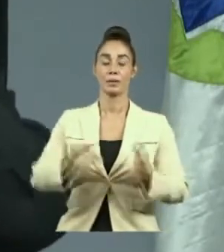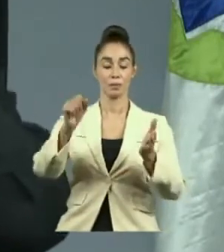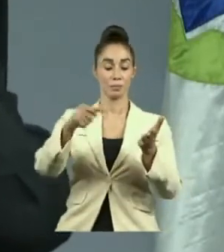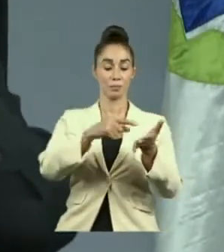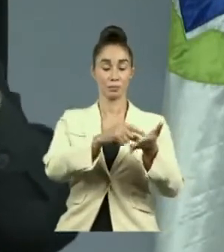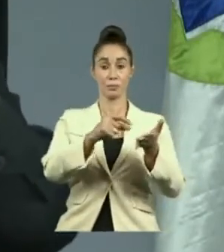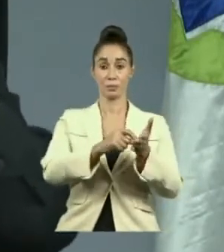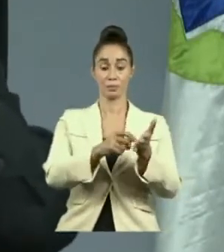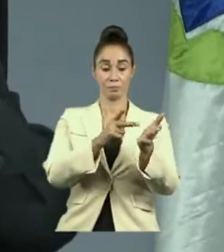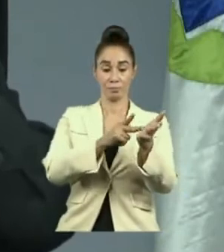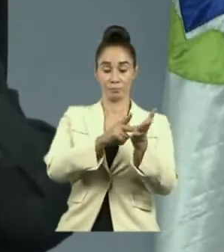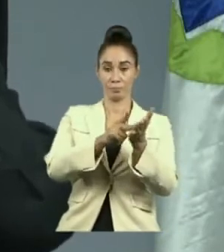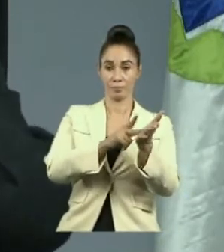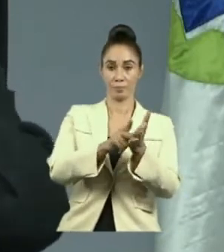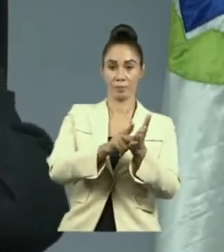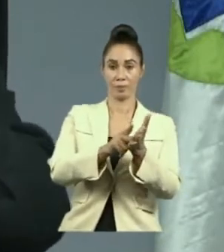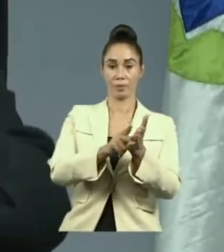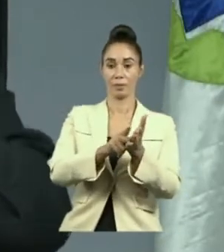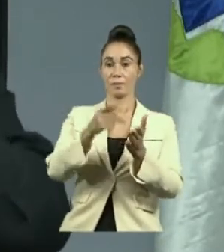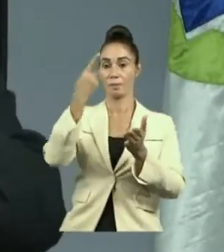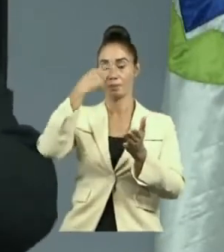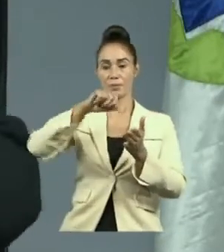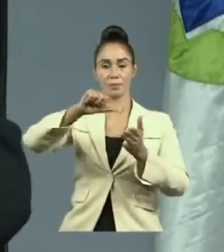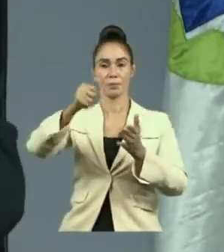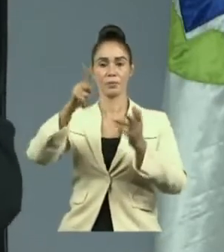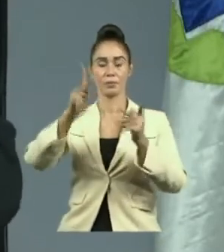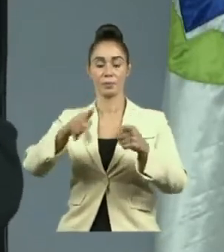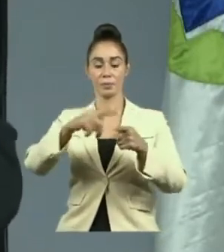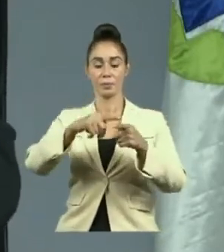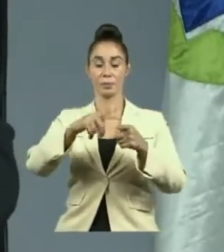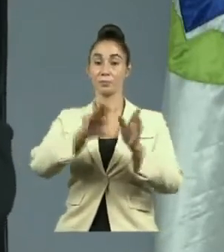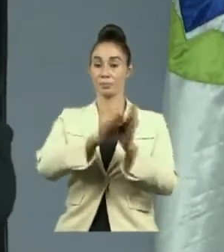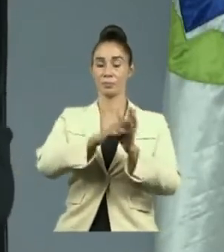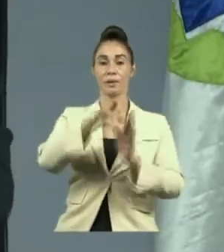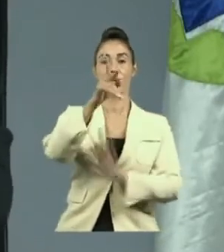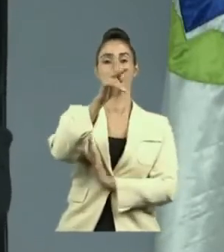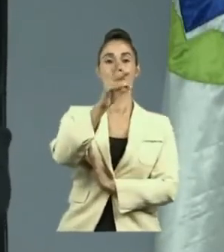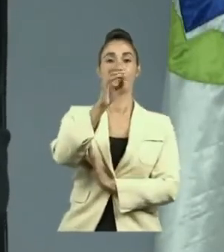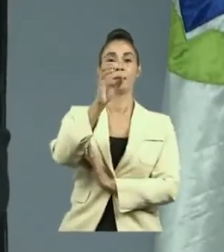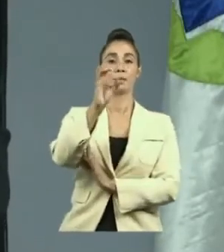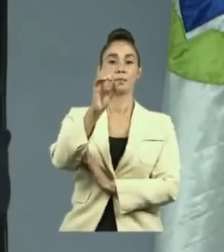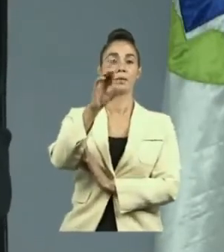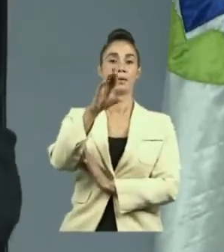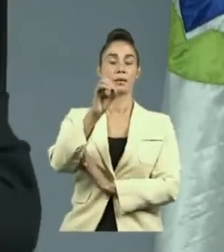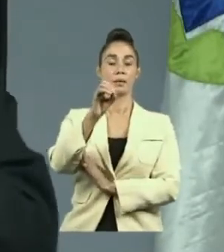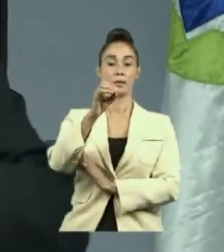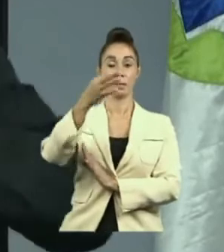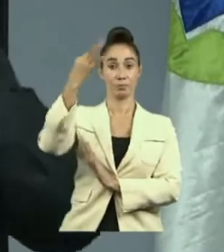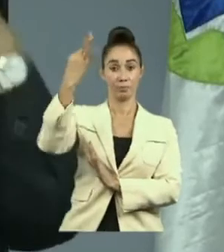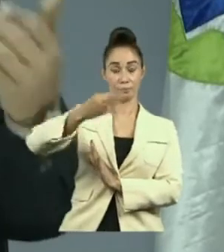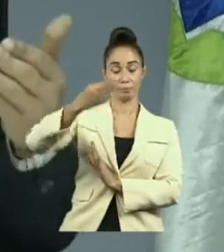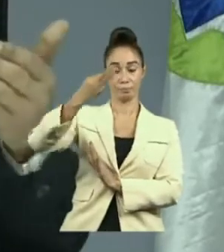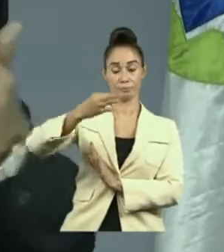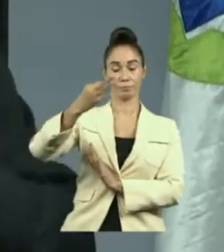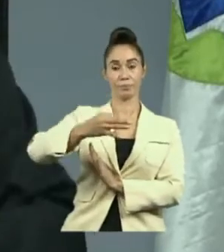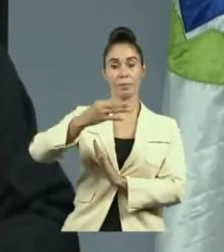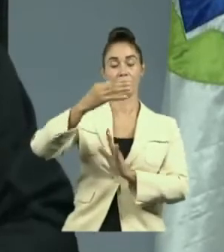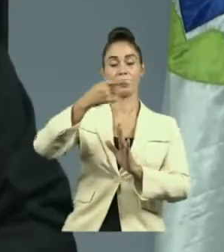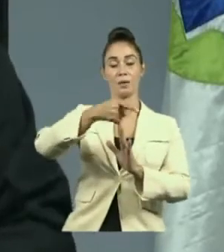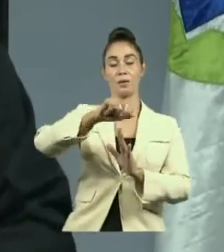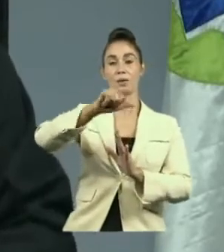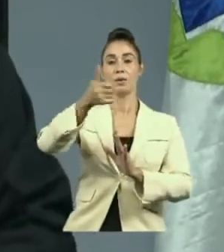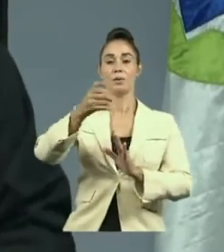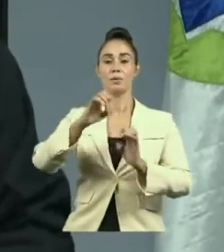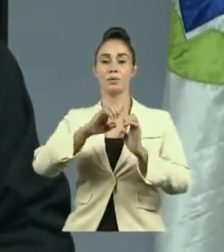más preciso posible pero el psr es la prueba definitiva de confirmación u otros